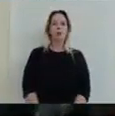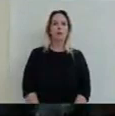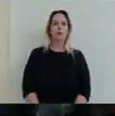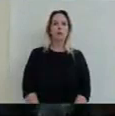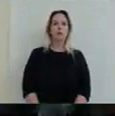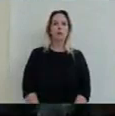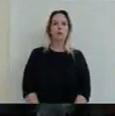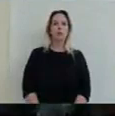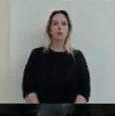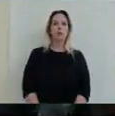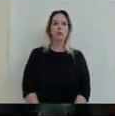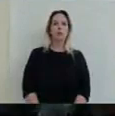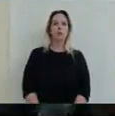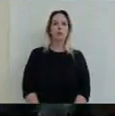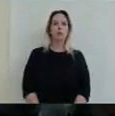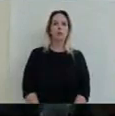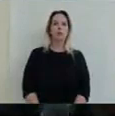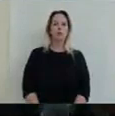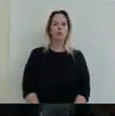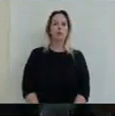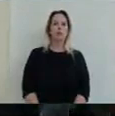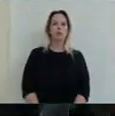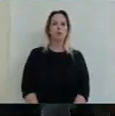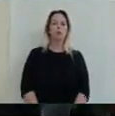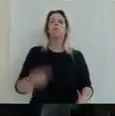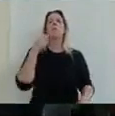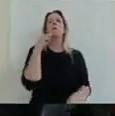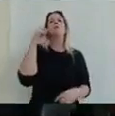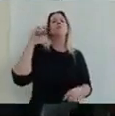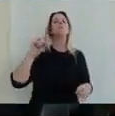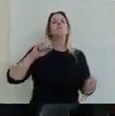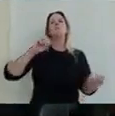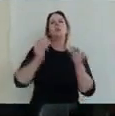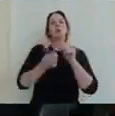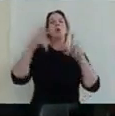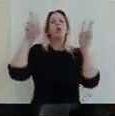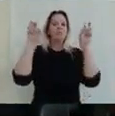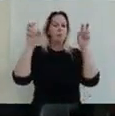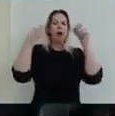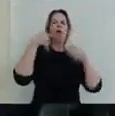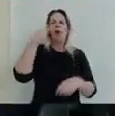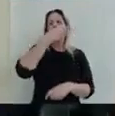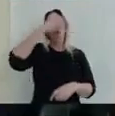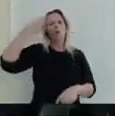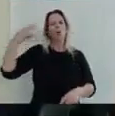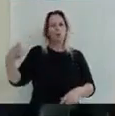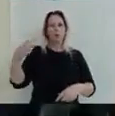que la provisión de agua ya fue solucionada por el Ejecutivo, así que